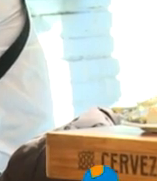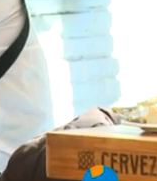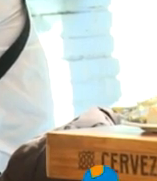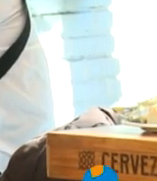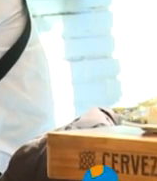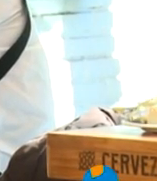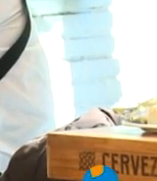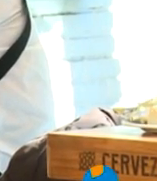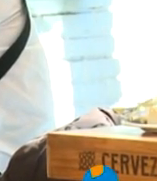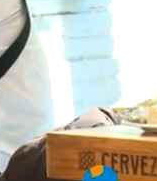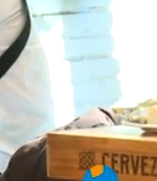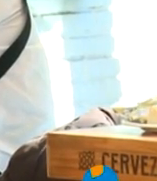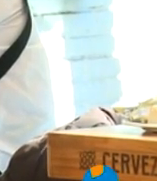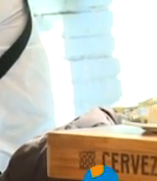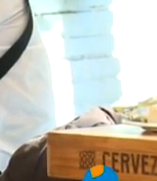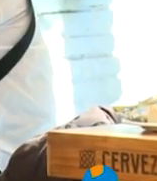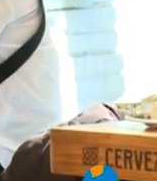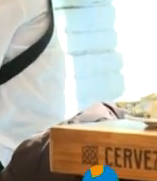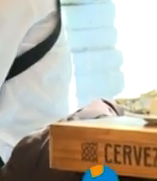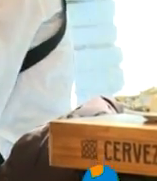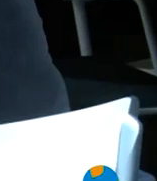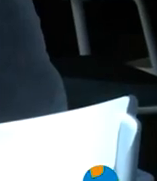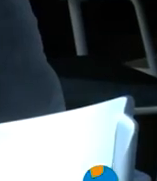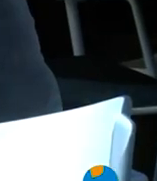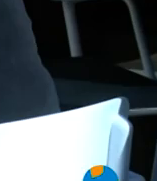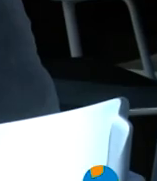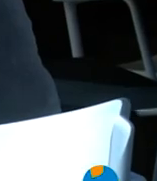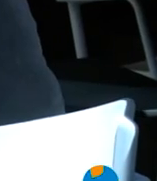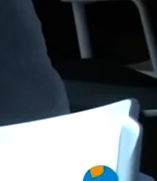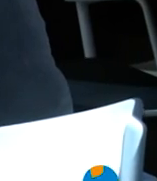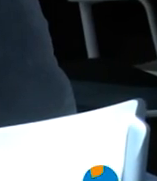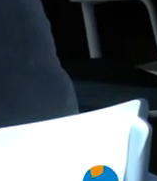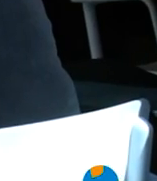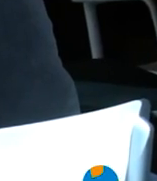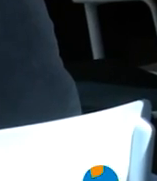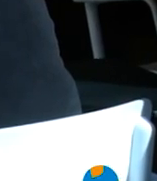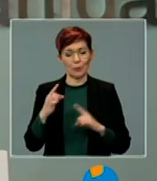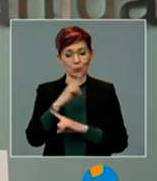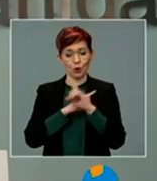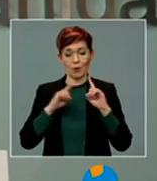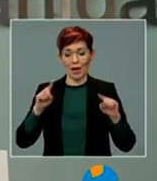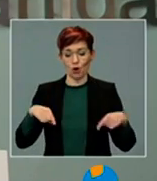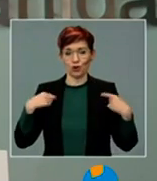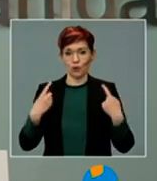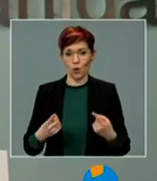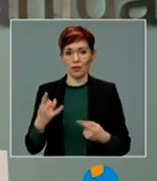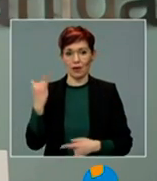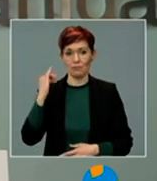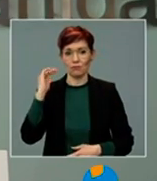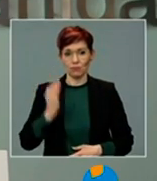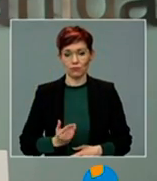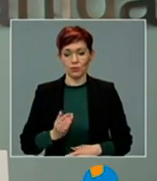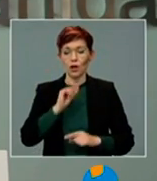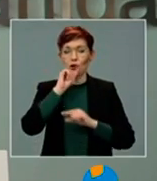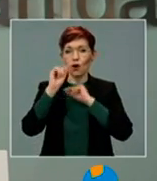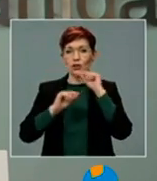Justo una semana después del puente de Nochebuena nos encontramos con lo que parecen ser las consecuencias del mismo. Con un número de contagios que se ha